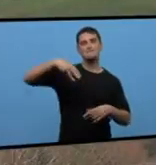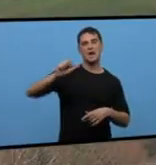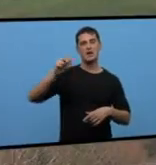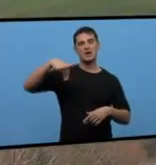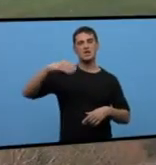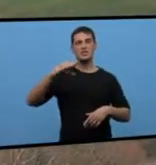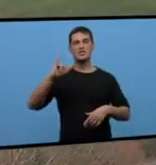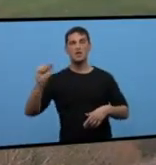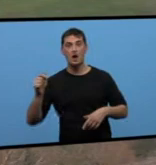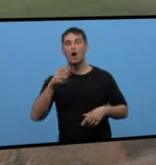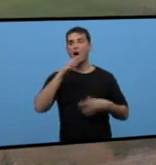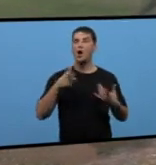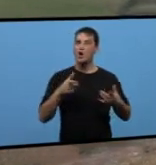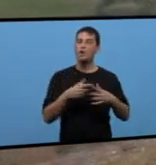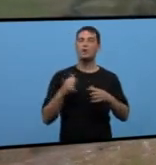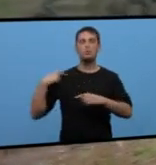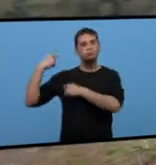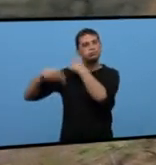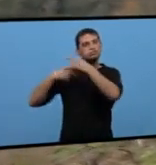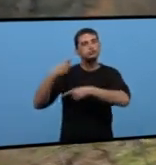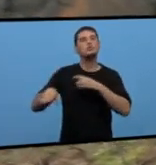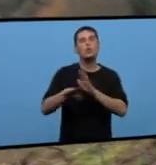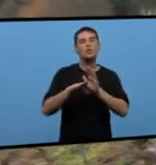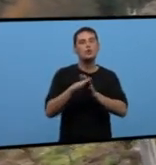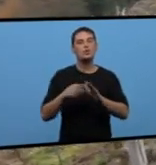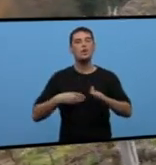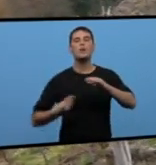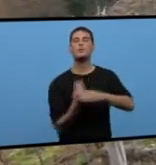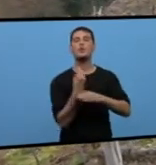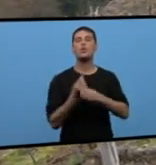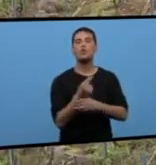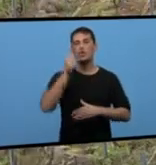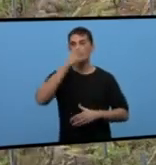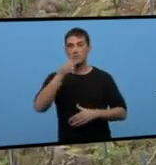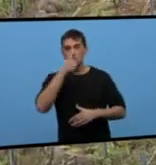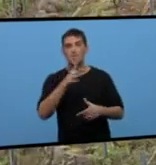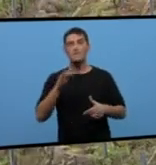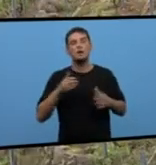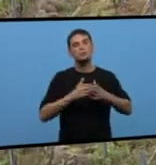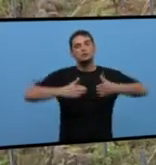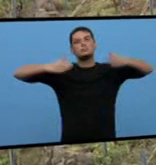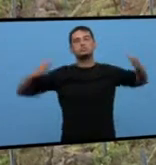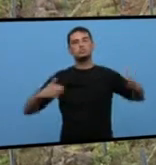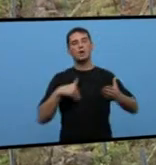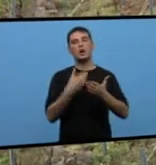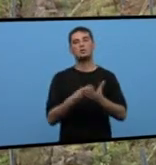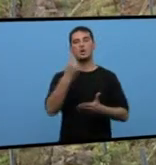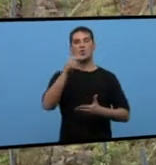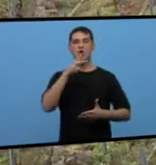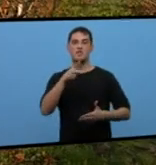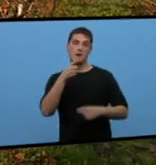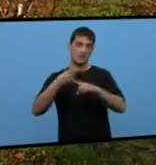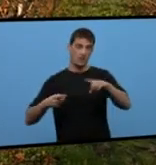toda. Deste xeito, recolleu a tradición familiar de produción de viño nas Ribeiras do Miño e ampliou a finca inicial ata acadar unha hectárea e